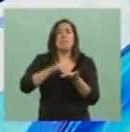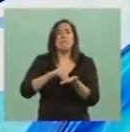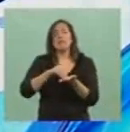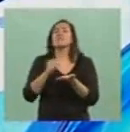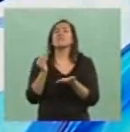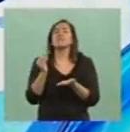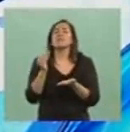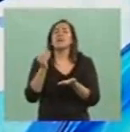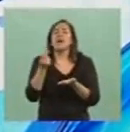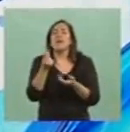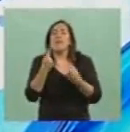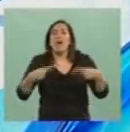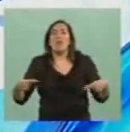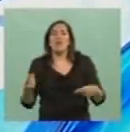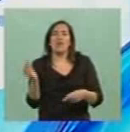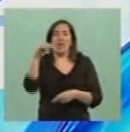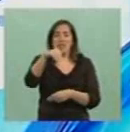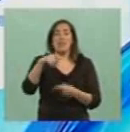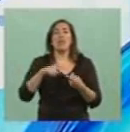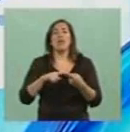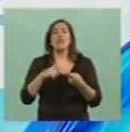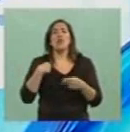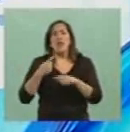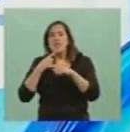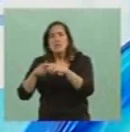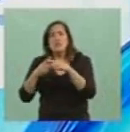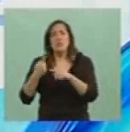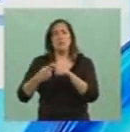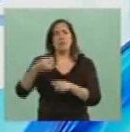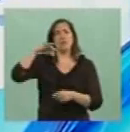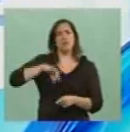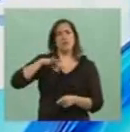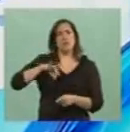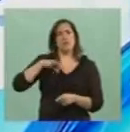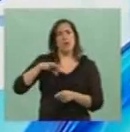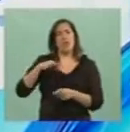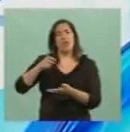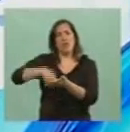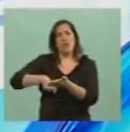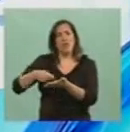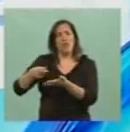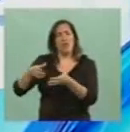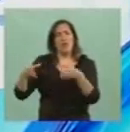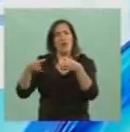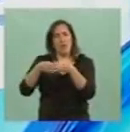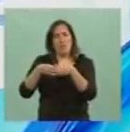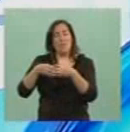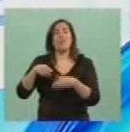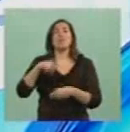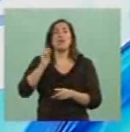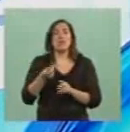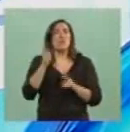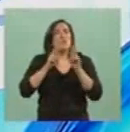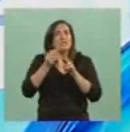que seguimos discutiendo convenciones colectivas de trabajo con salarios siempre a la suba para seguir